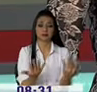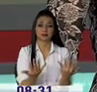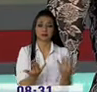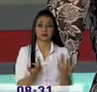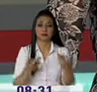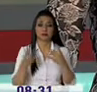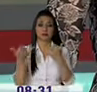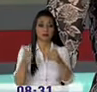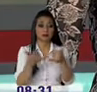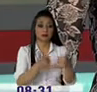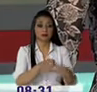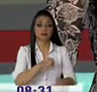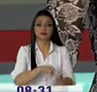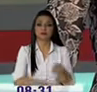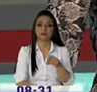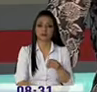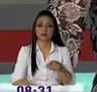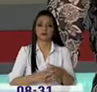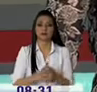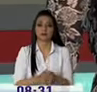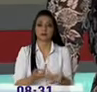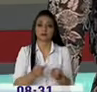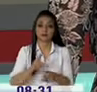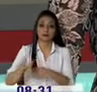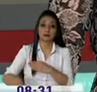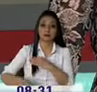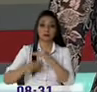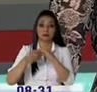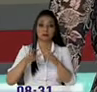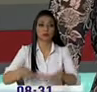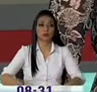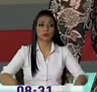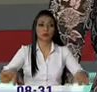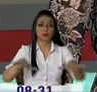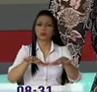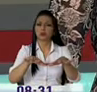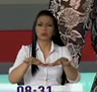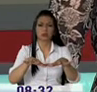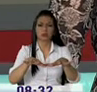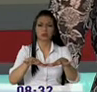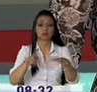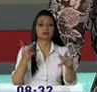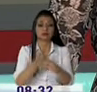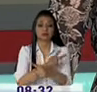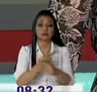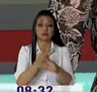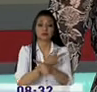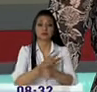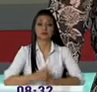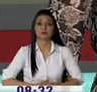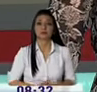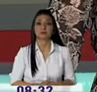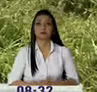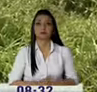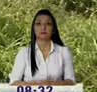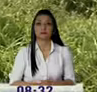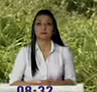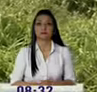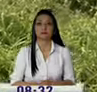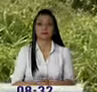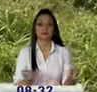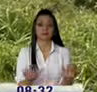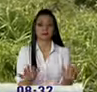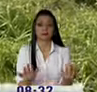con juegos infantiles en mal estado. A esto hay que sumarle que el lugar se ha convertido en un sitio peligroso. Hierbas